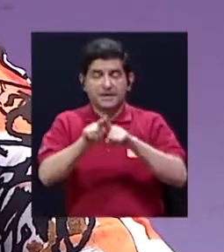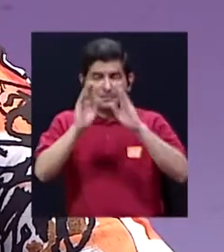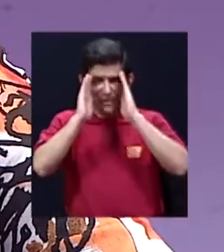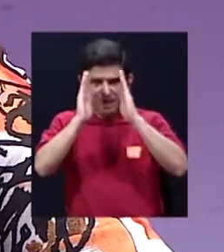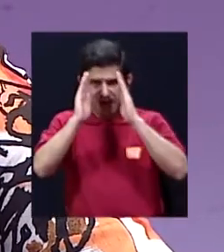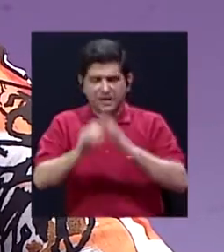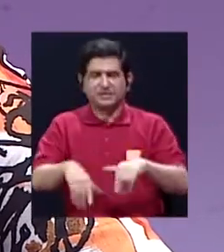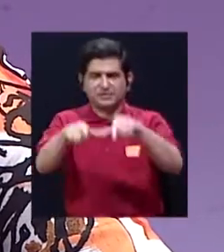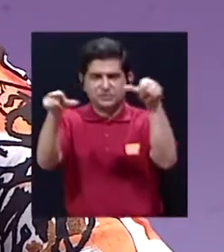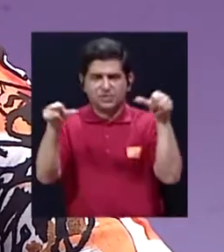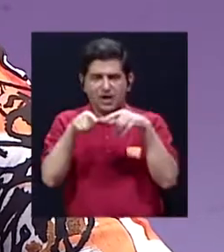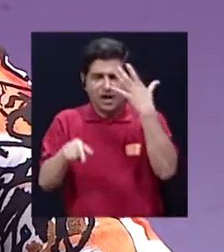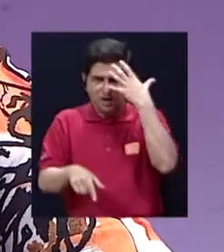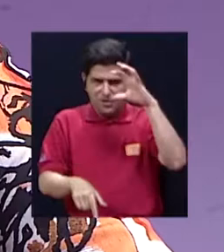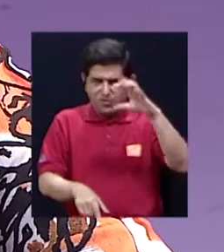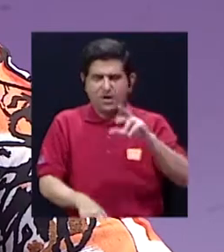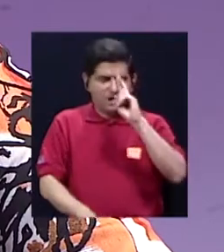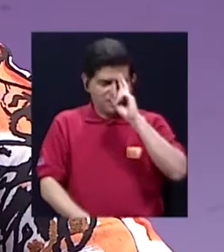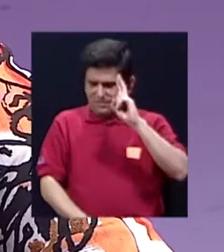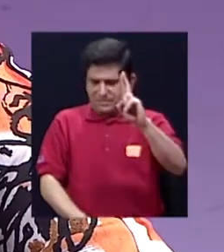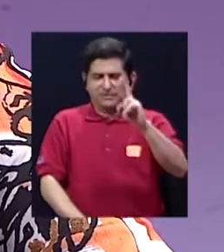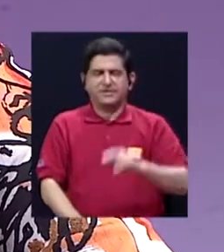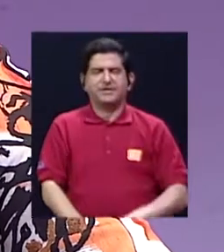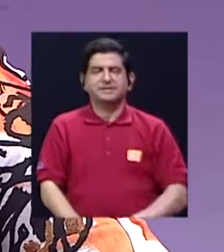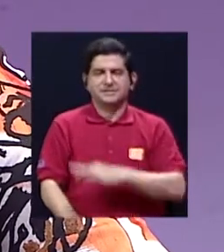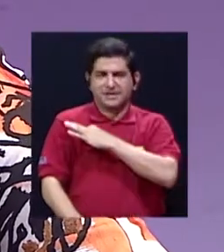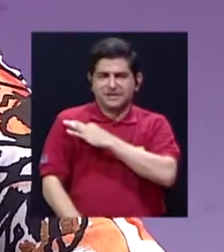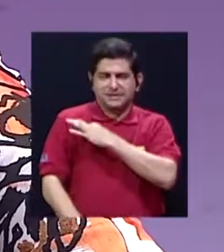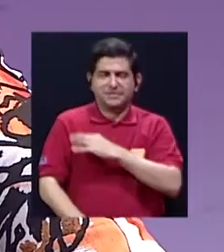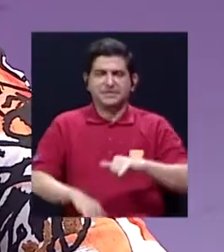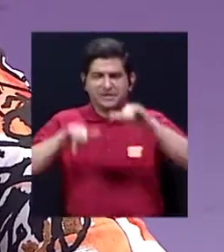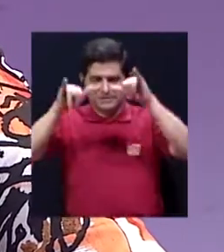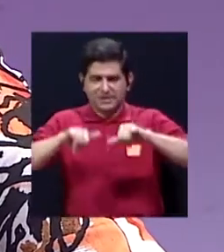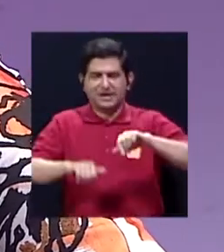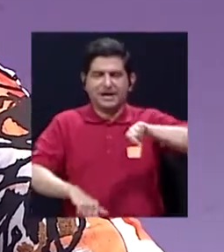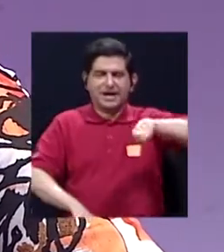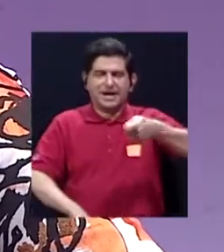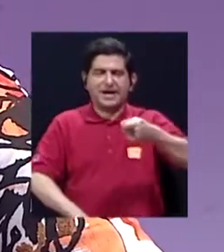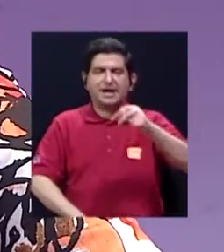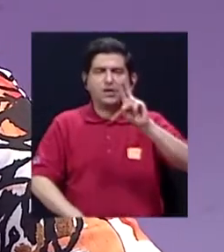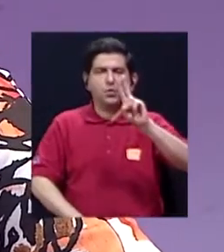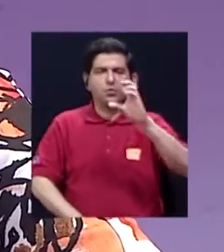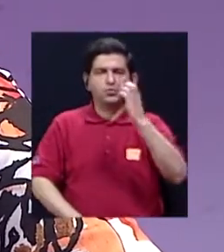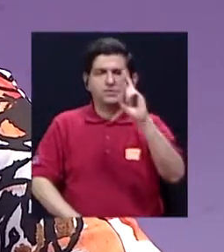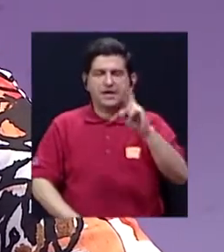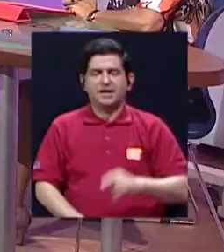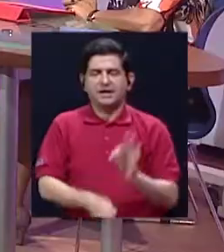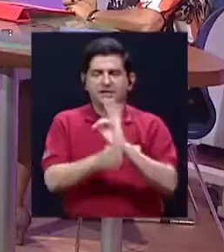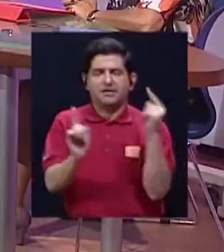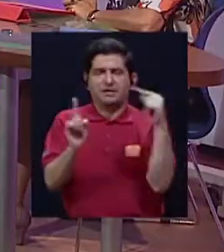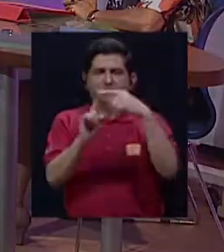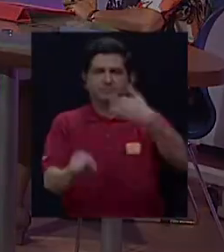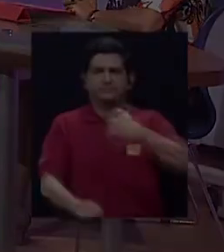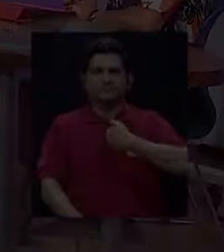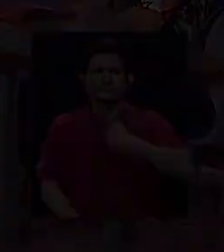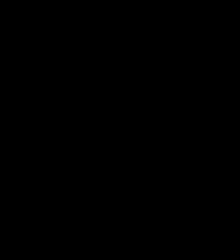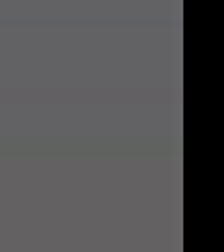a través de nuestra página Facebook Irreverencias. Le invitamos a quedarse con canal UCR TV Consentido.